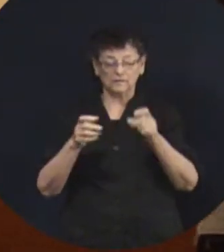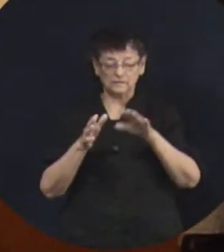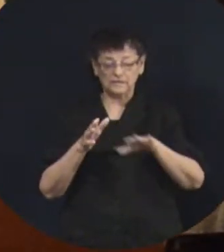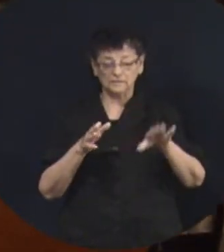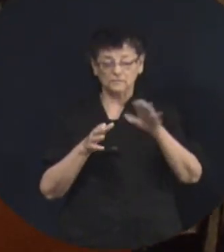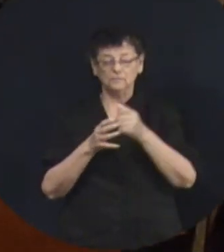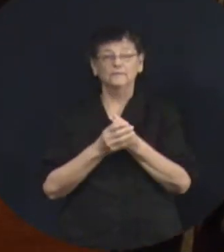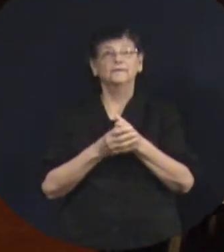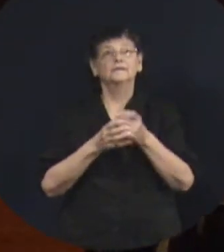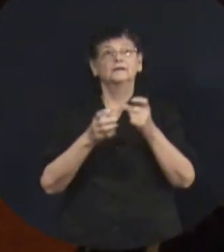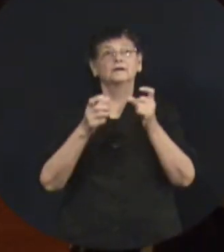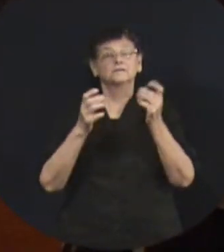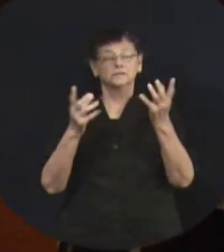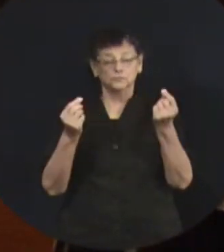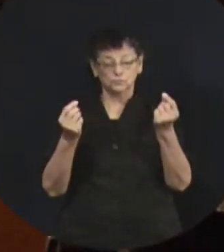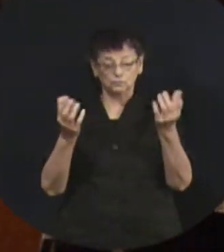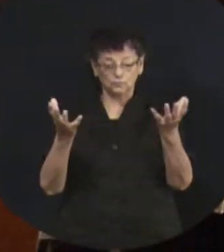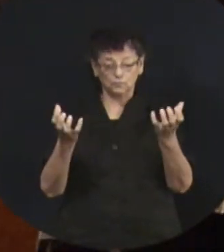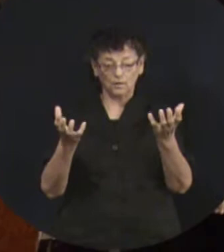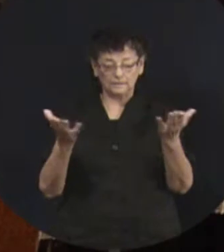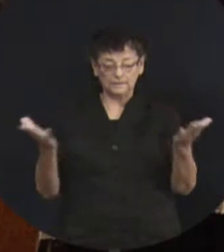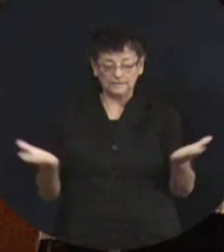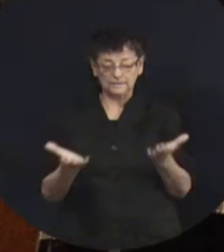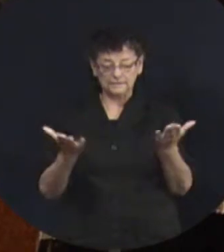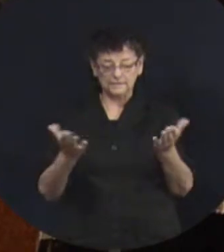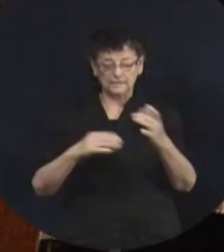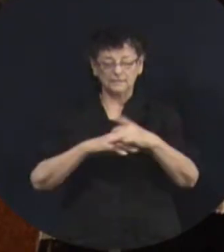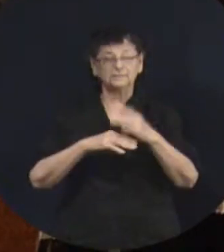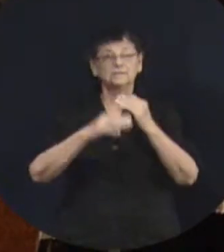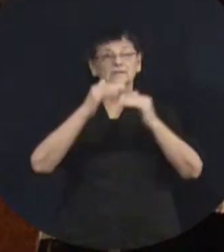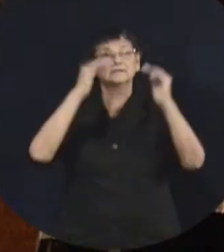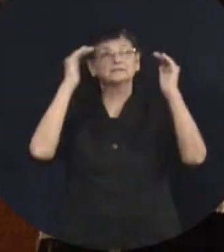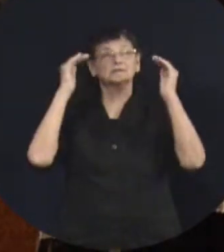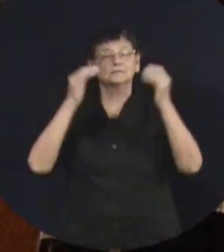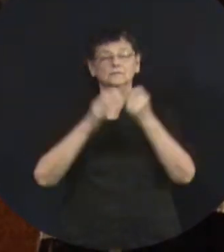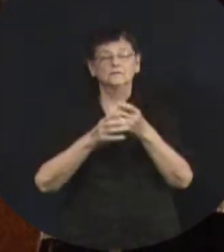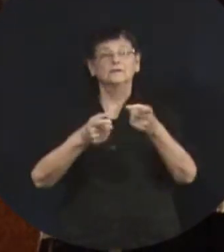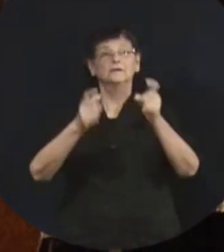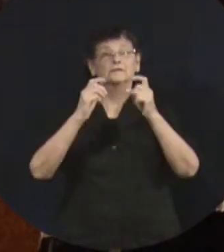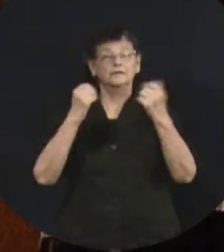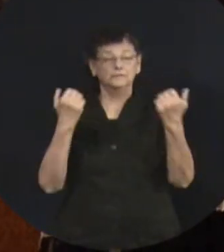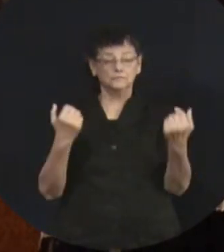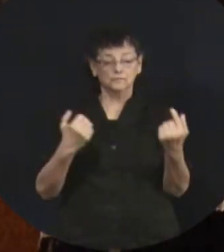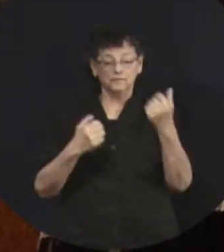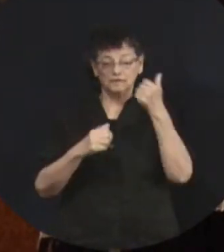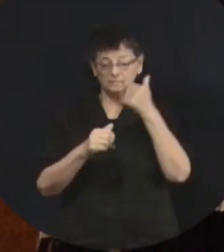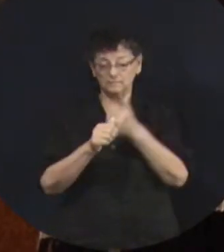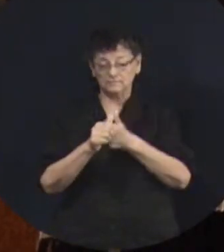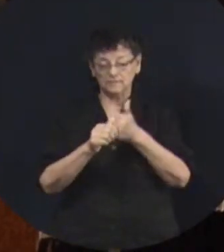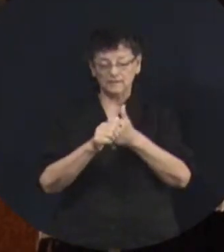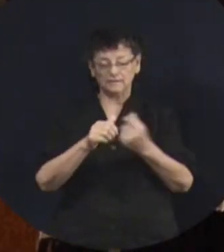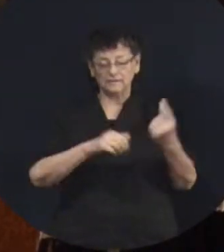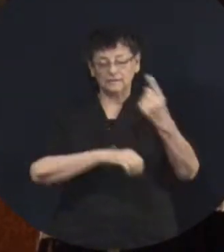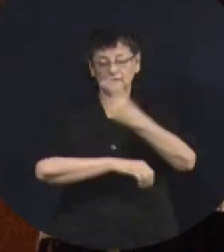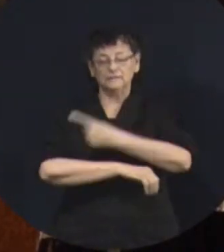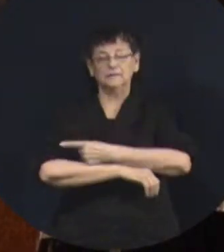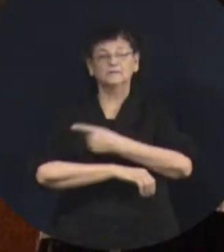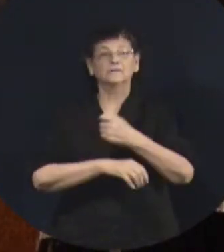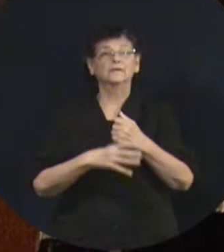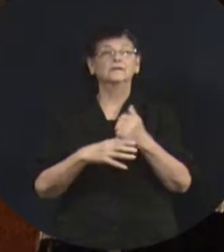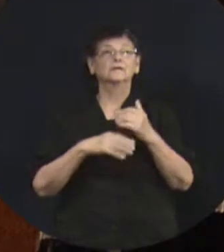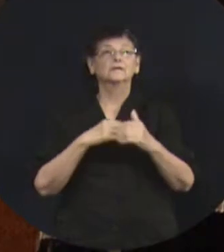nosotros tu reino. Hágase tu voluntad en la tierra como en el cielo. Danos hoy nuestro pan de cada